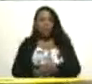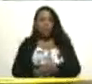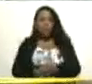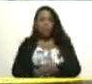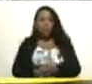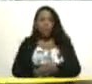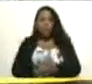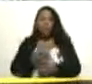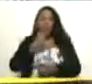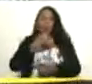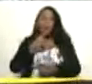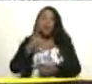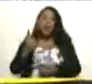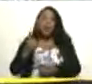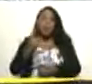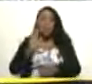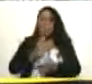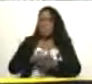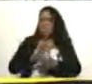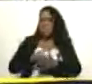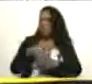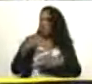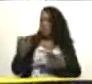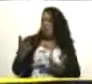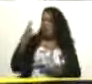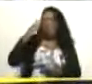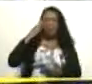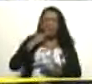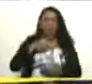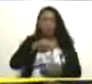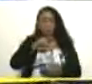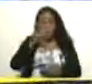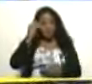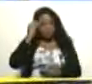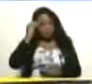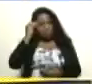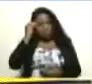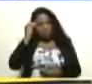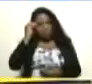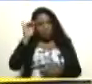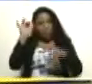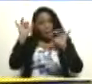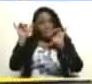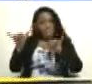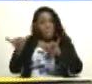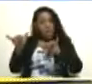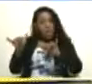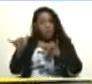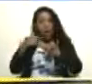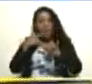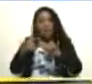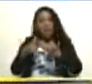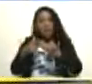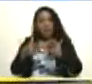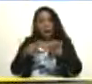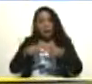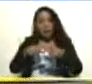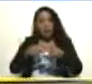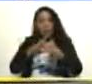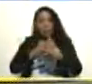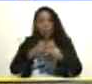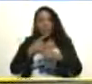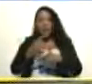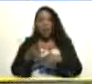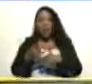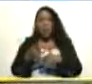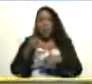Bueno, dijeron que ¿por qué bolivariana? Imagínense ustedes, los mismos que salen a cuestionar este referéndum, salieron a